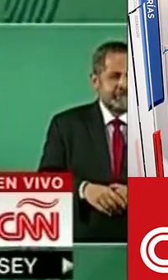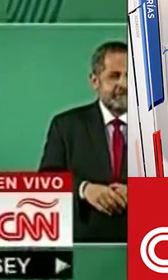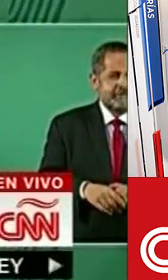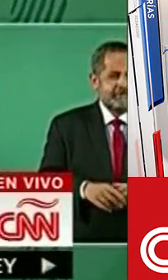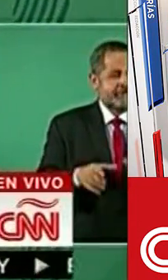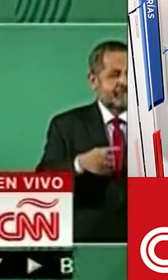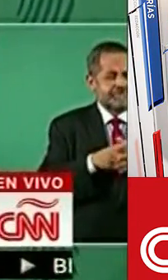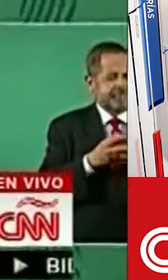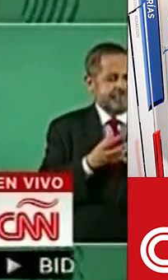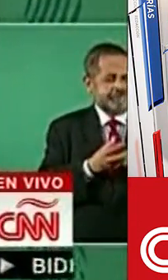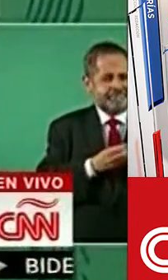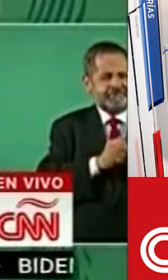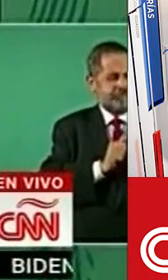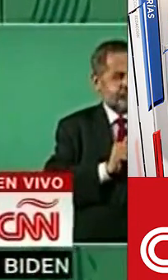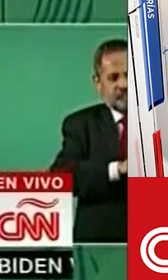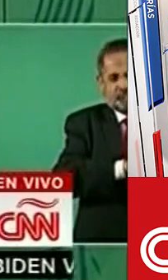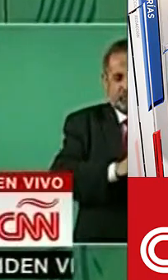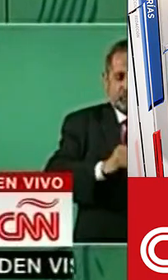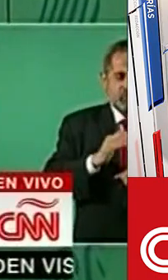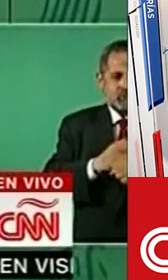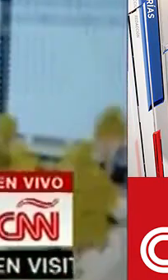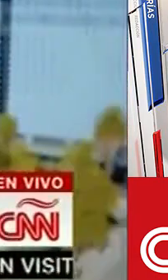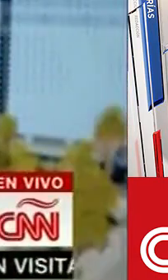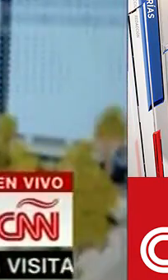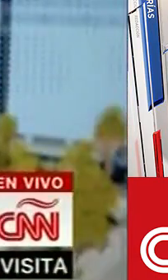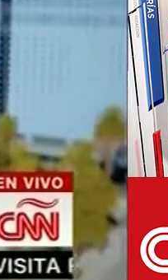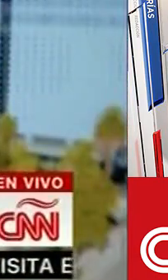Ultra conservadores.